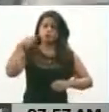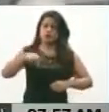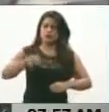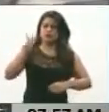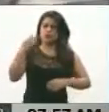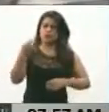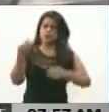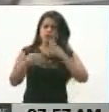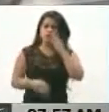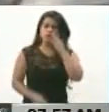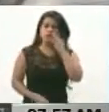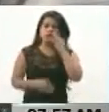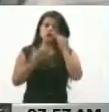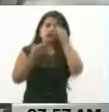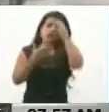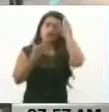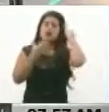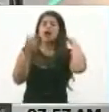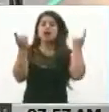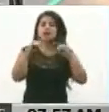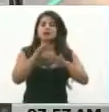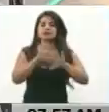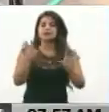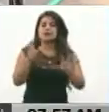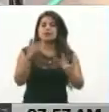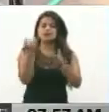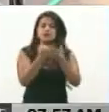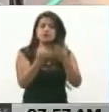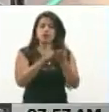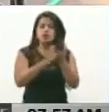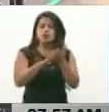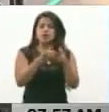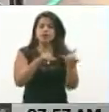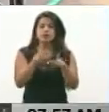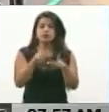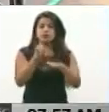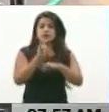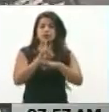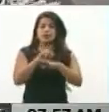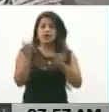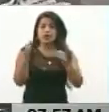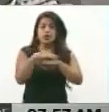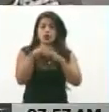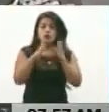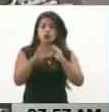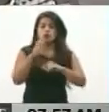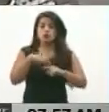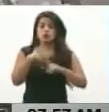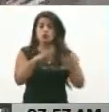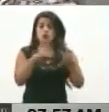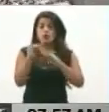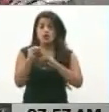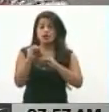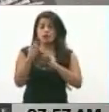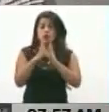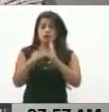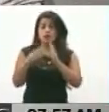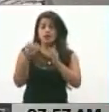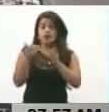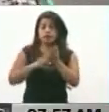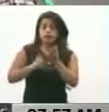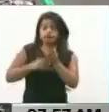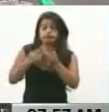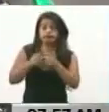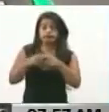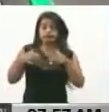piden alianzas, por ejemplo, para ver, ok, ya tenemos un diseño que lo hizo el Ministerio de Ciencia y Tecnología, ¿puedo yo reproducirlo? Exacto. ¿Cómo no? Estamos